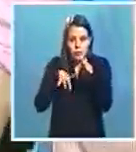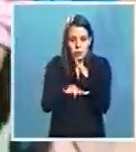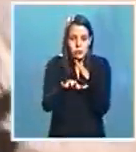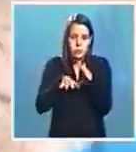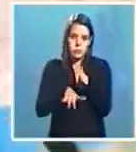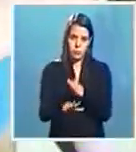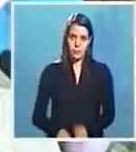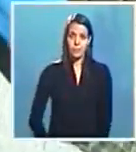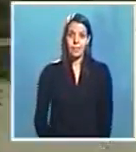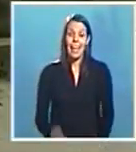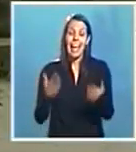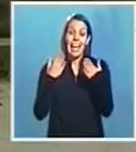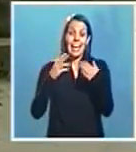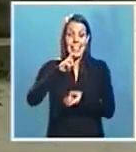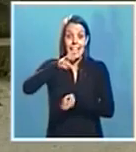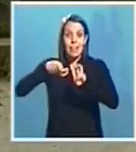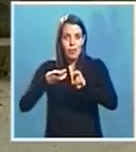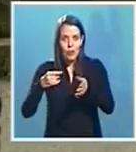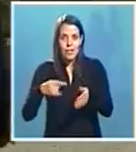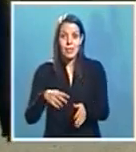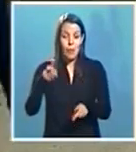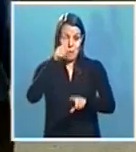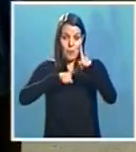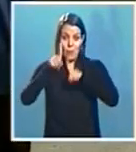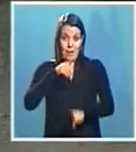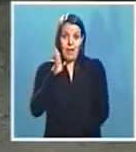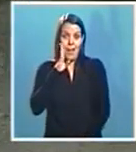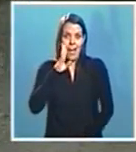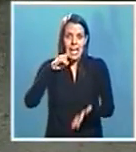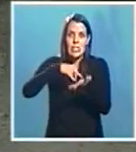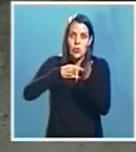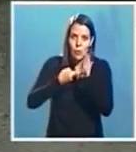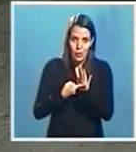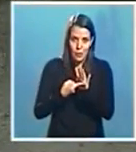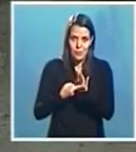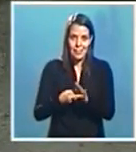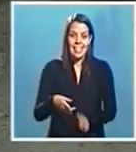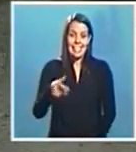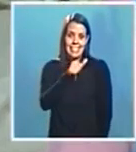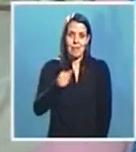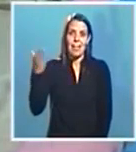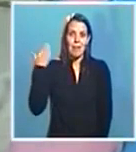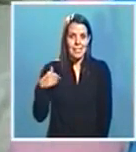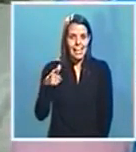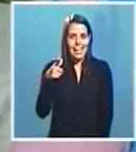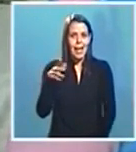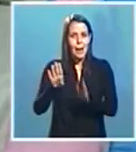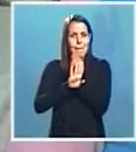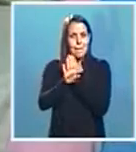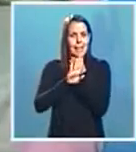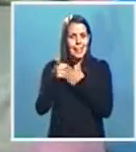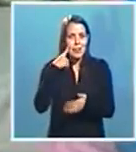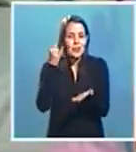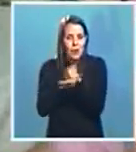aquí. Grazas a estas obras, o problema quedou resolto, tal e como comprobaron os veciños que as chuvias caídas a semana pasada. Fixaron estas rejillas, se